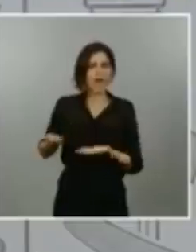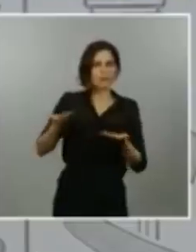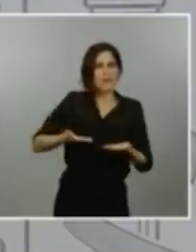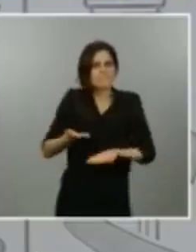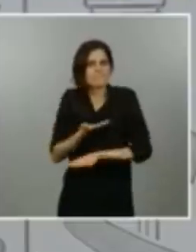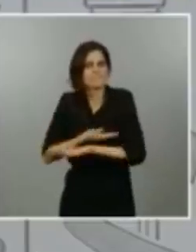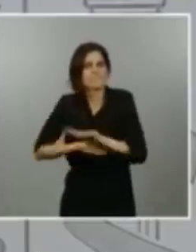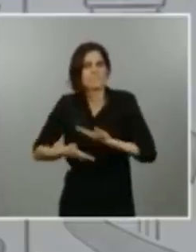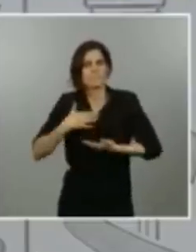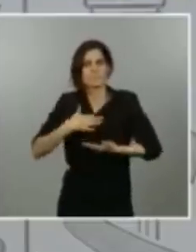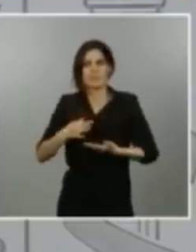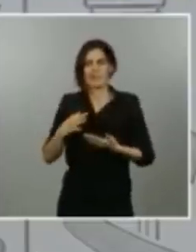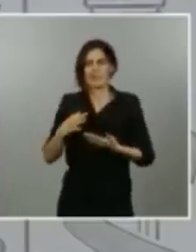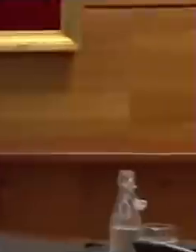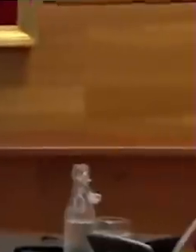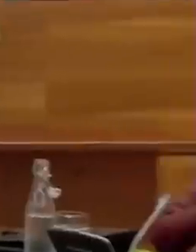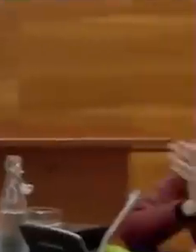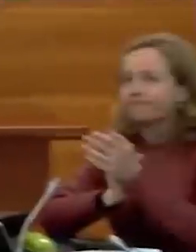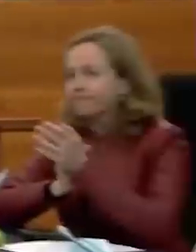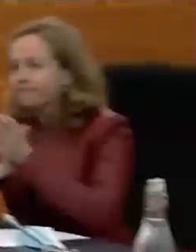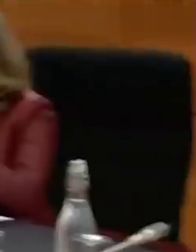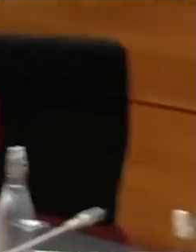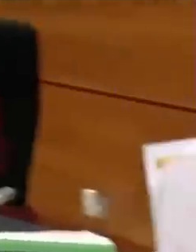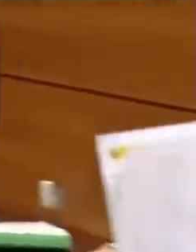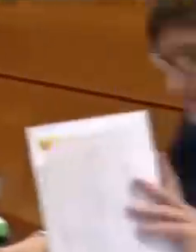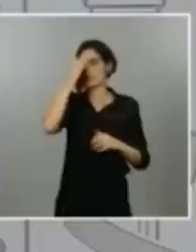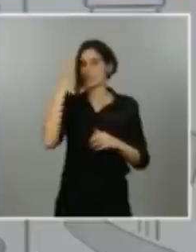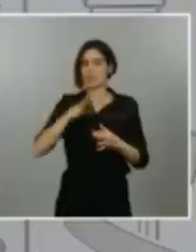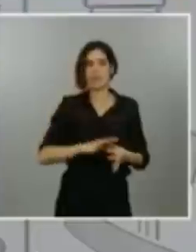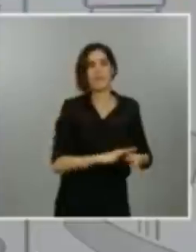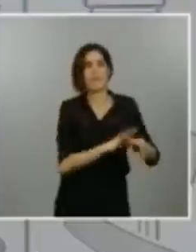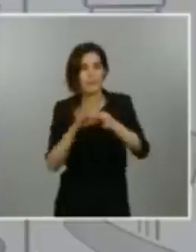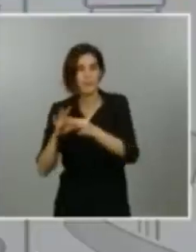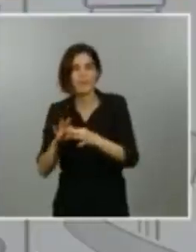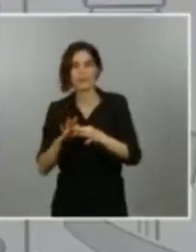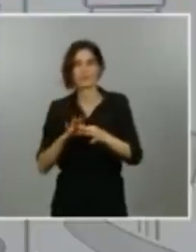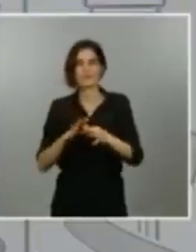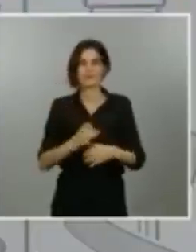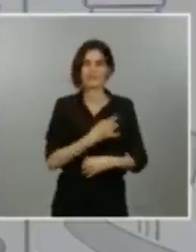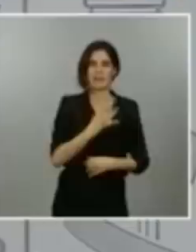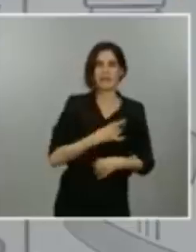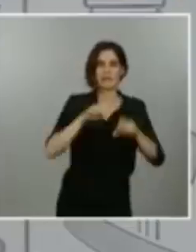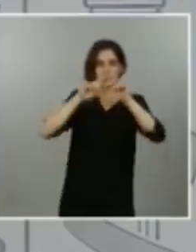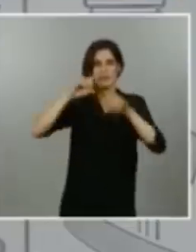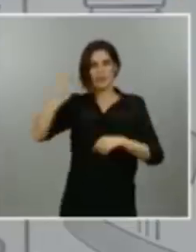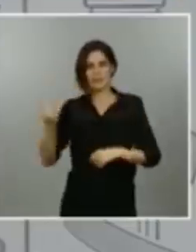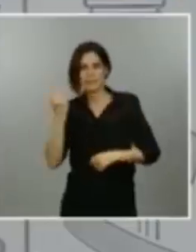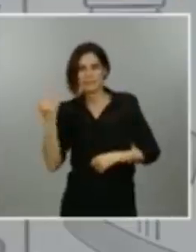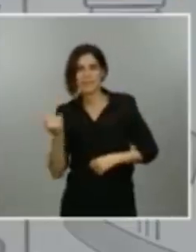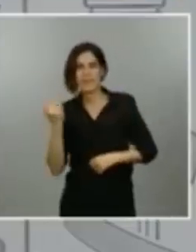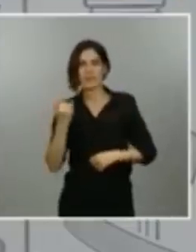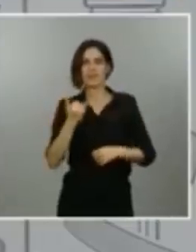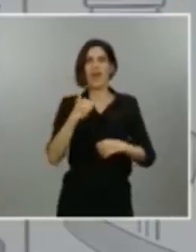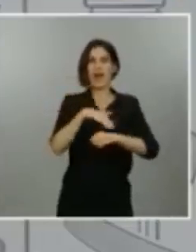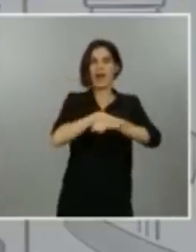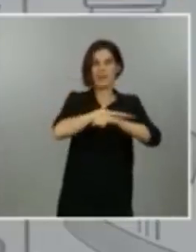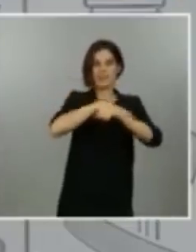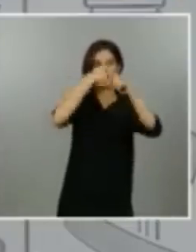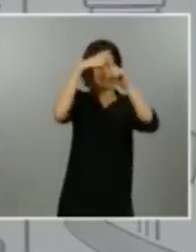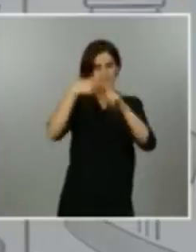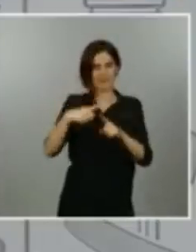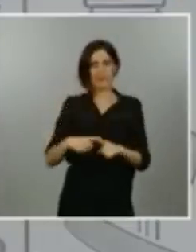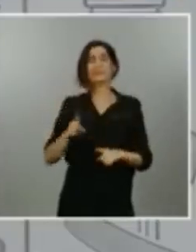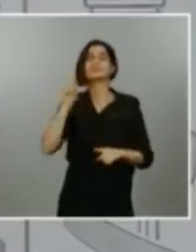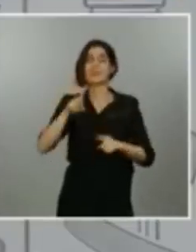señalar que Estados Unidos es el país más afectado. Pero, reitero, volviendo a tu pregunta, España es la